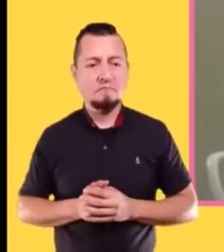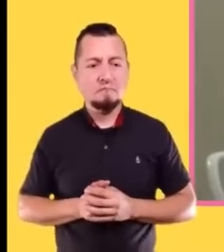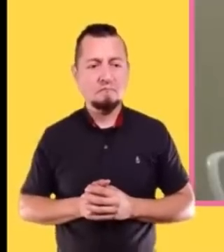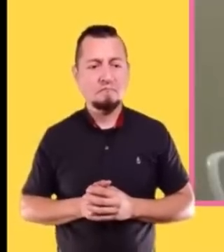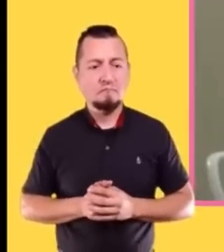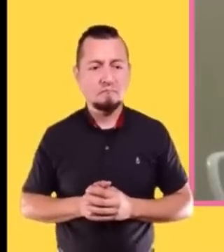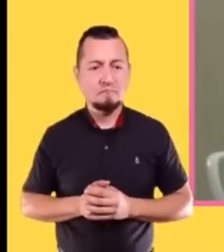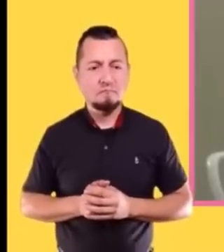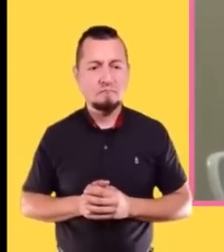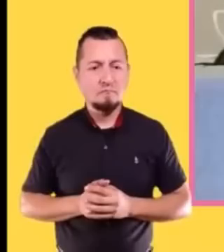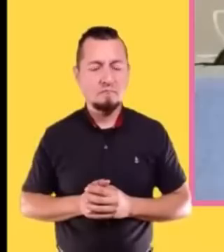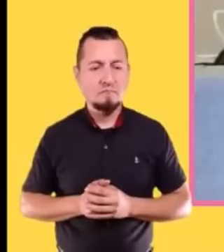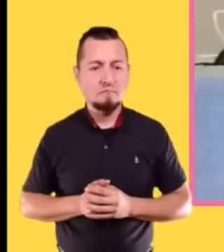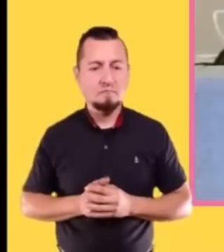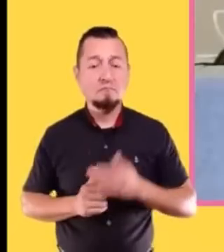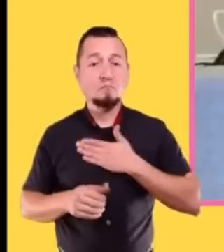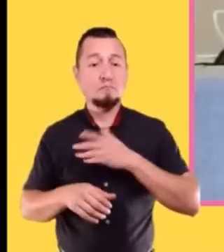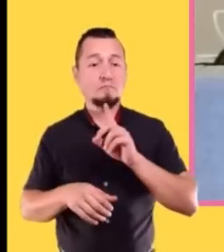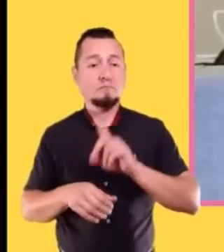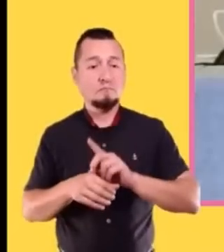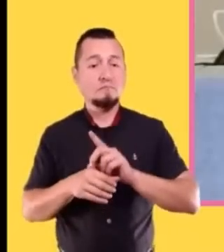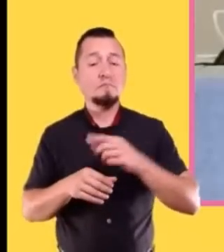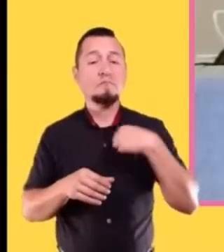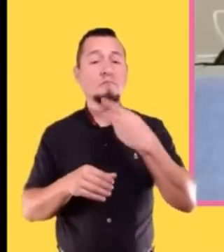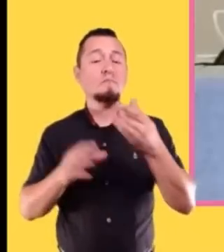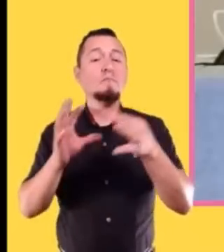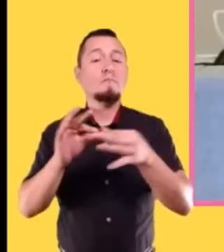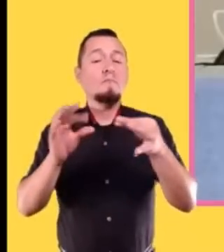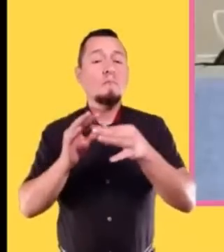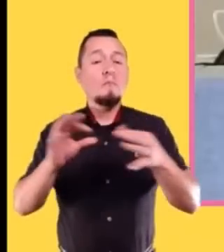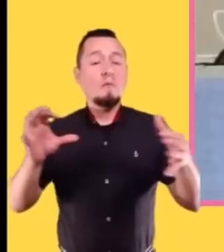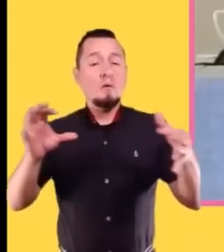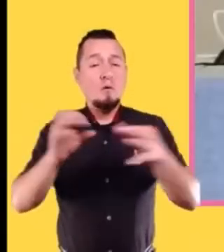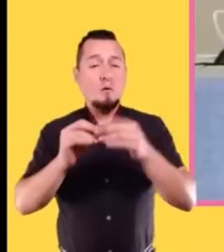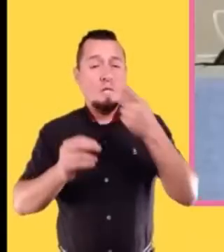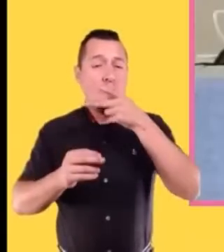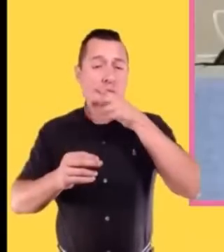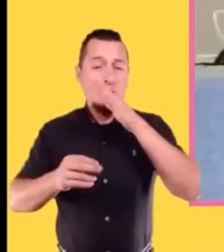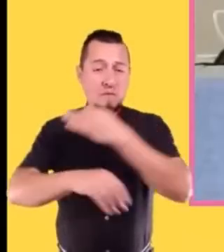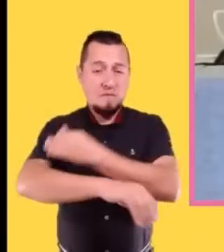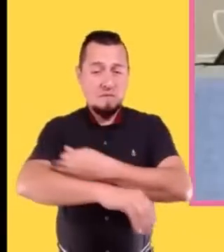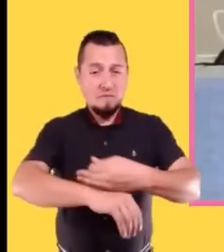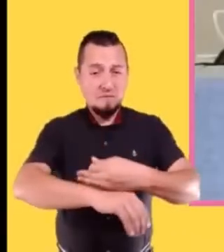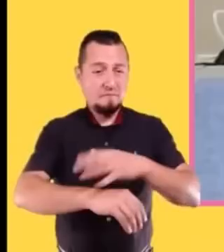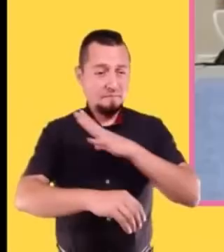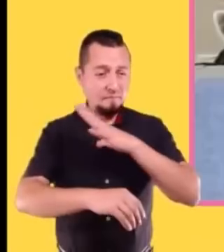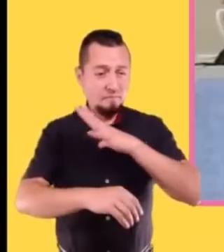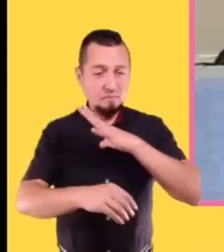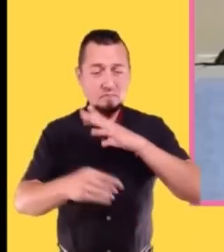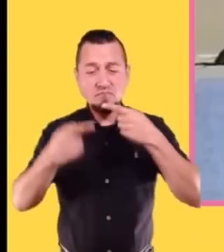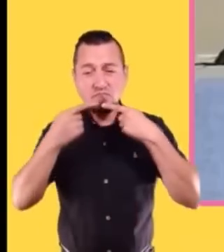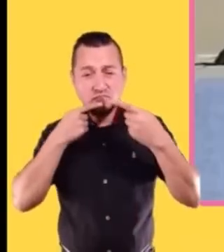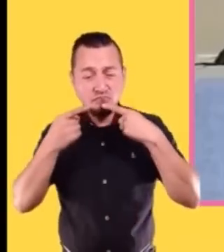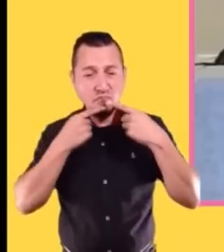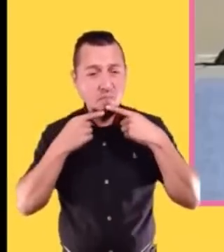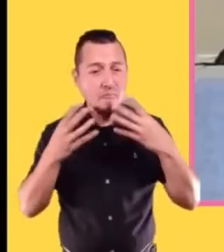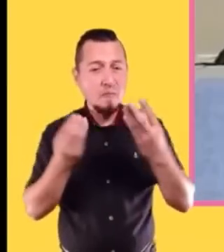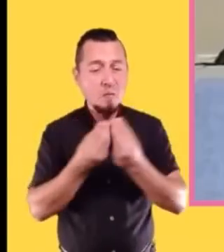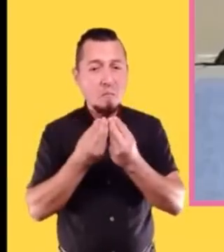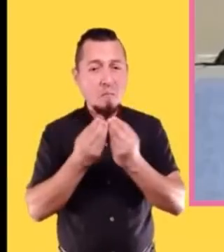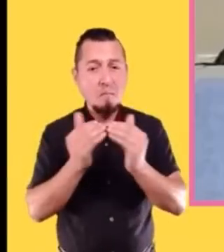Buen día. Comentarles, la Unión Nacional de Padres de Familia había estimado un aumento